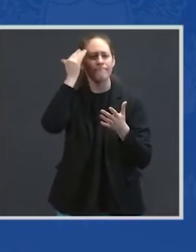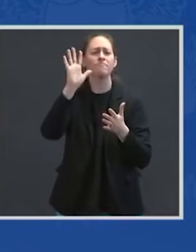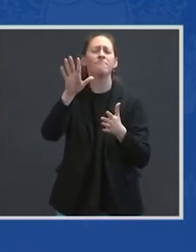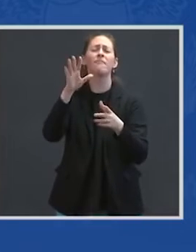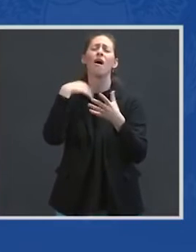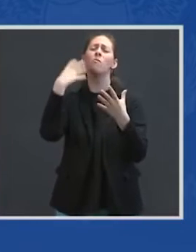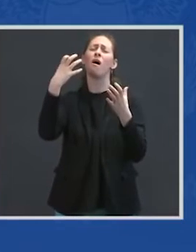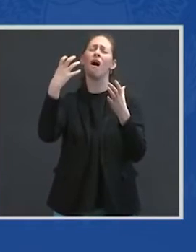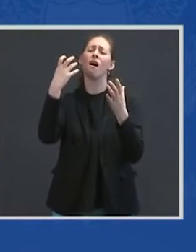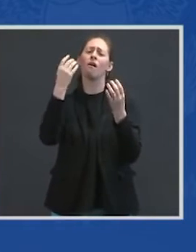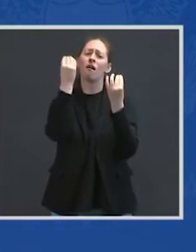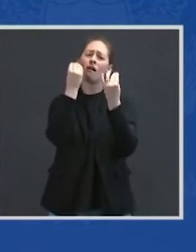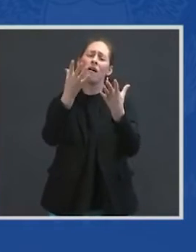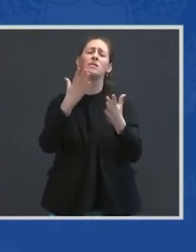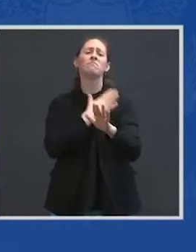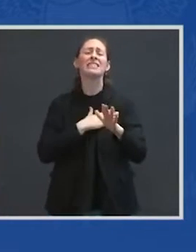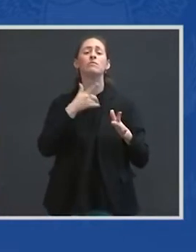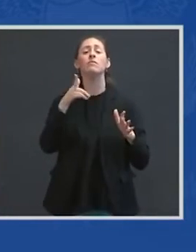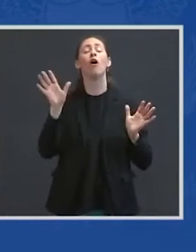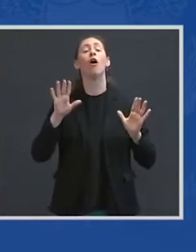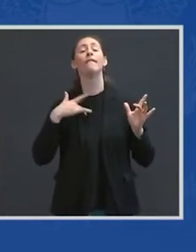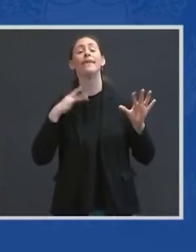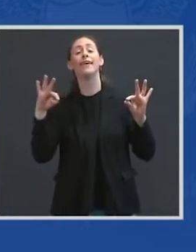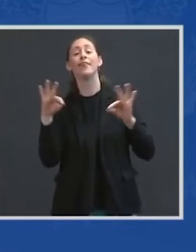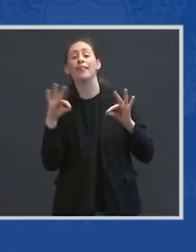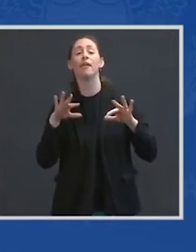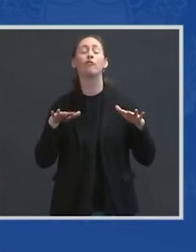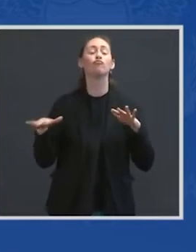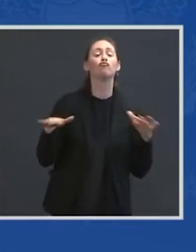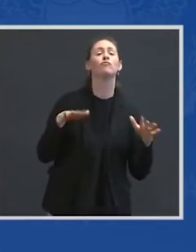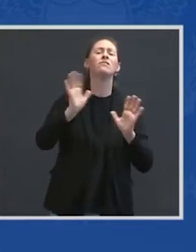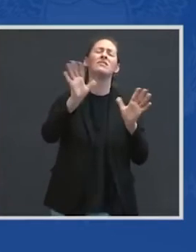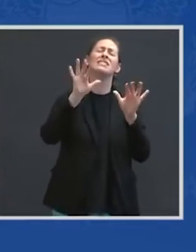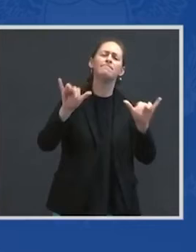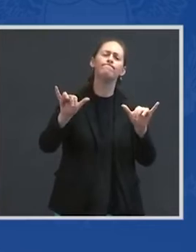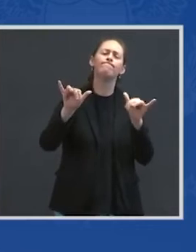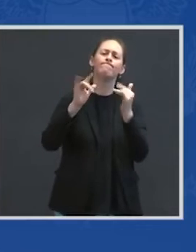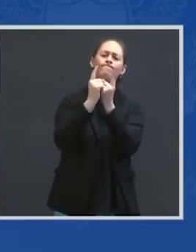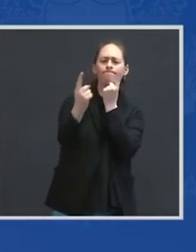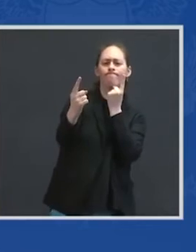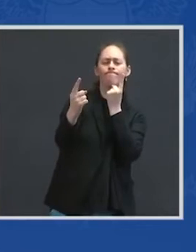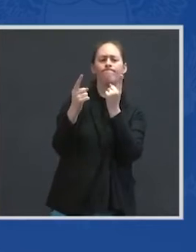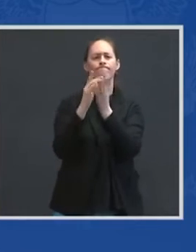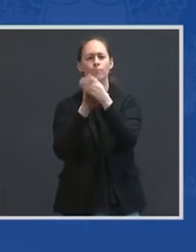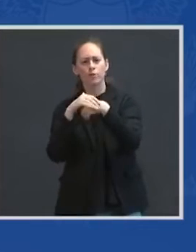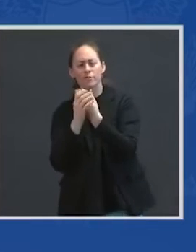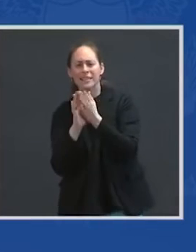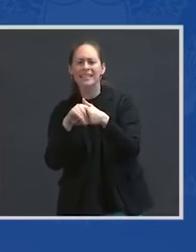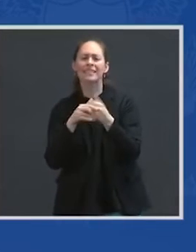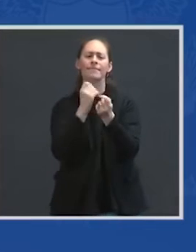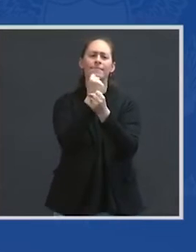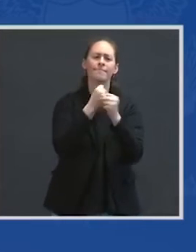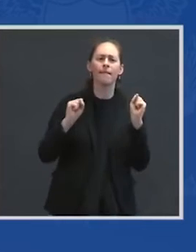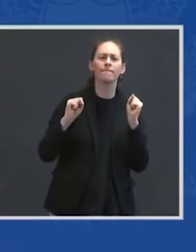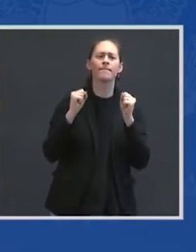relajarse debemos seguir lavándonos las manos manteniendo las distancias sociales y por el amor de dios por el amor de dios usar